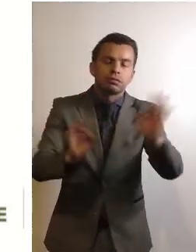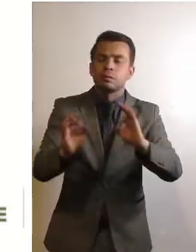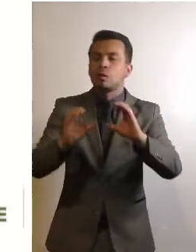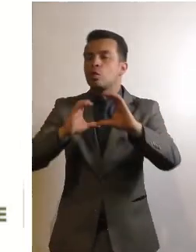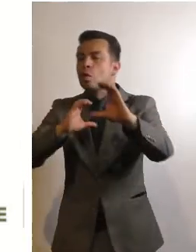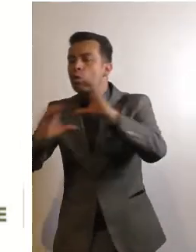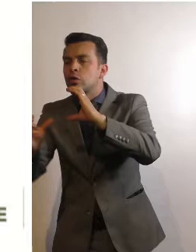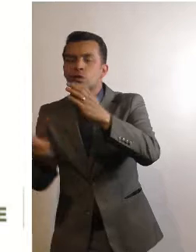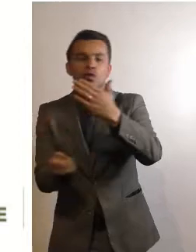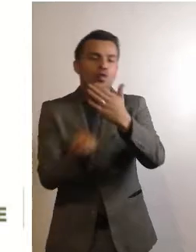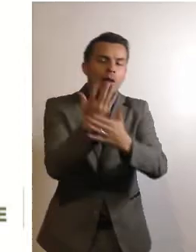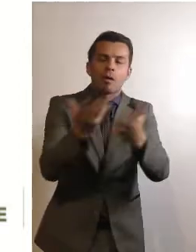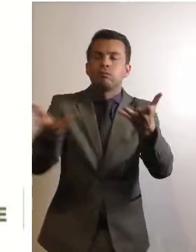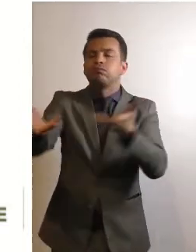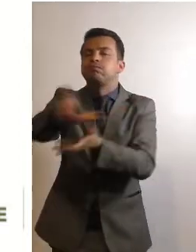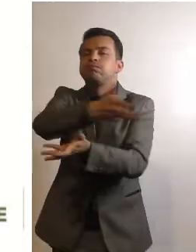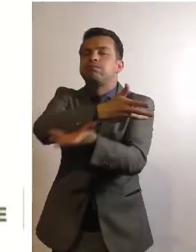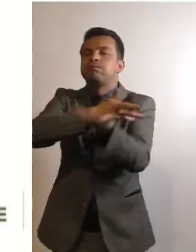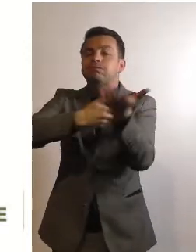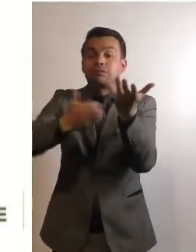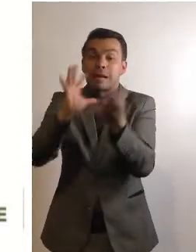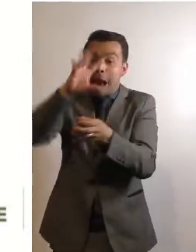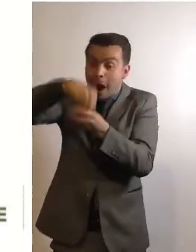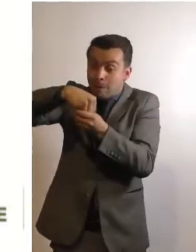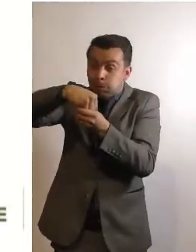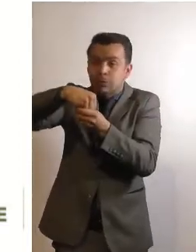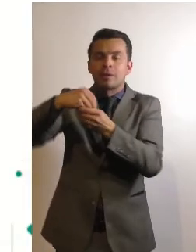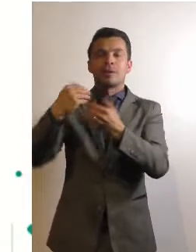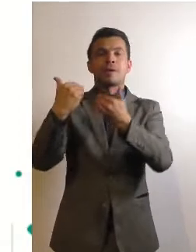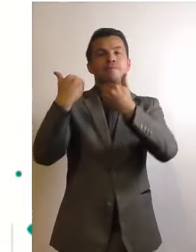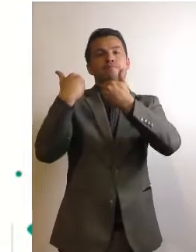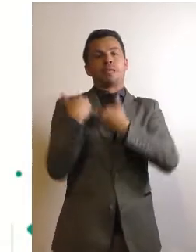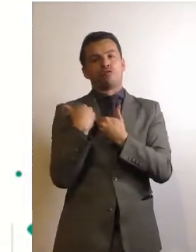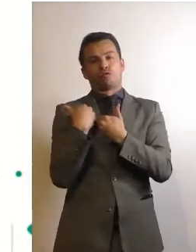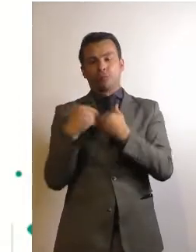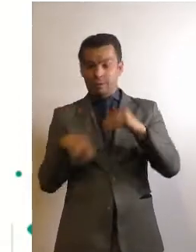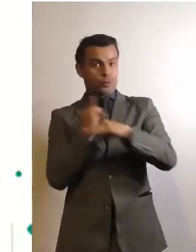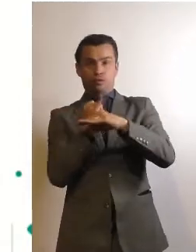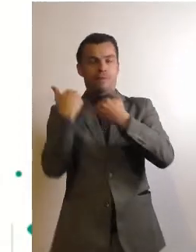cimiento importante que es nuestra misión institucional.